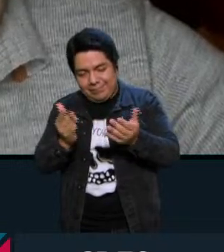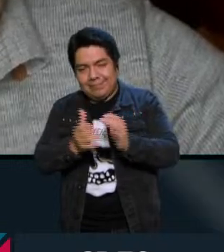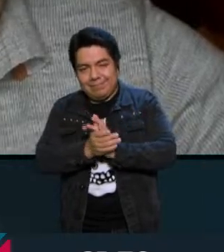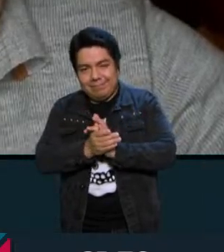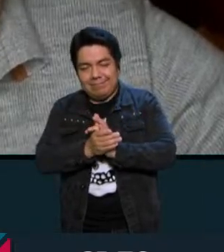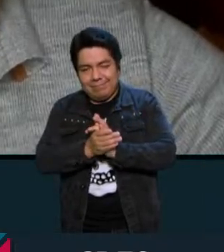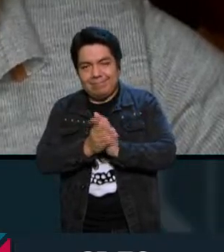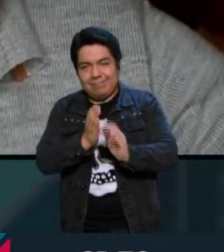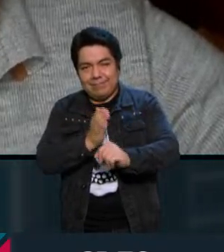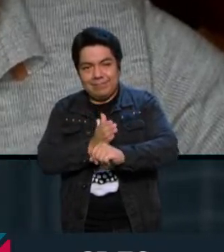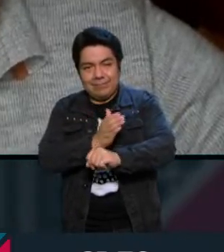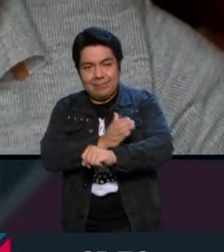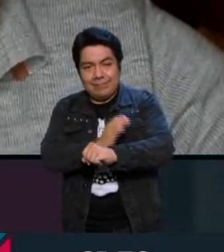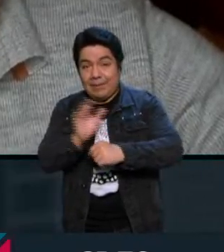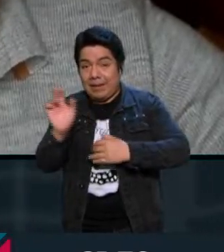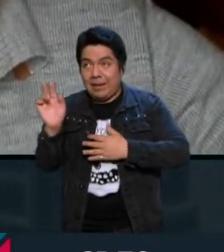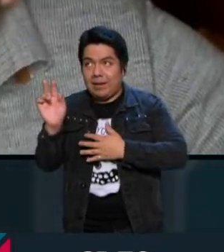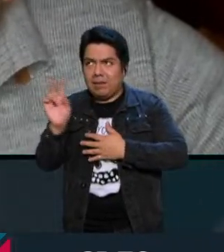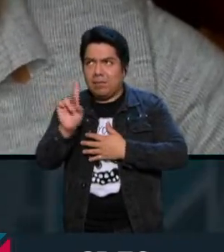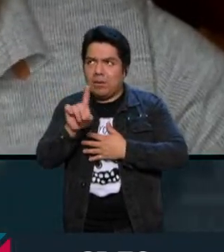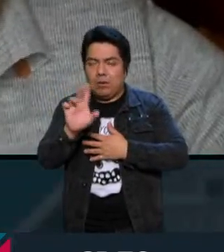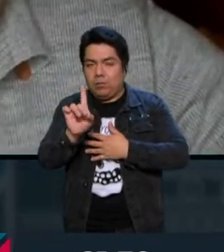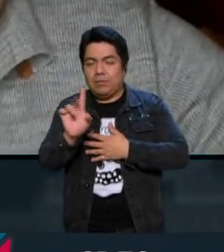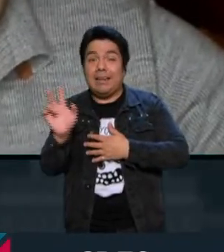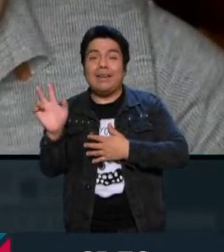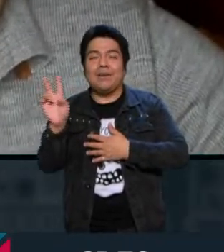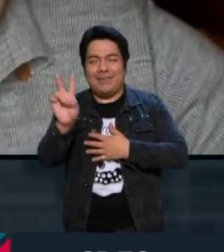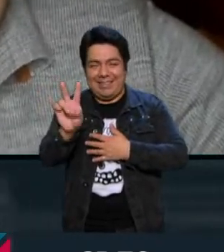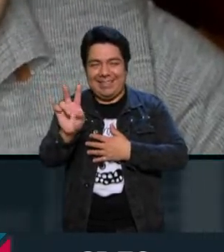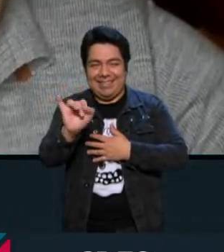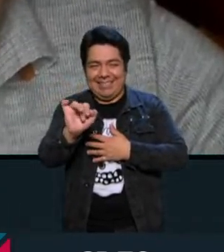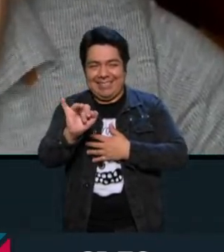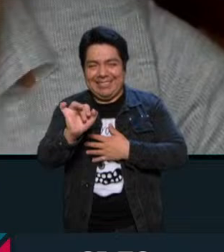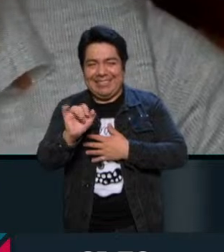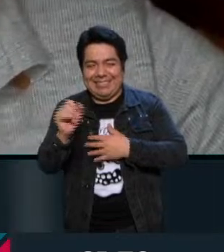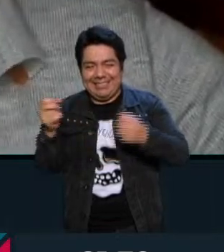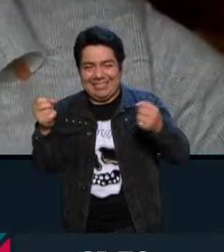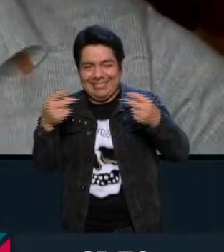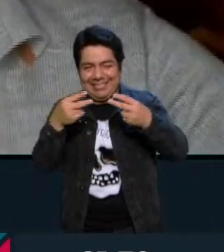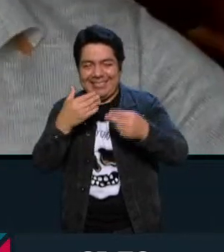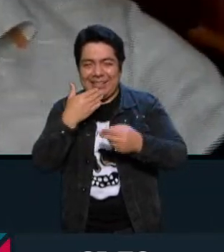por acompañarnos y nos vemos por acá. No la próxima semana, nos vemos el viernes. Fuerte abrazo. Al